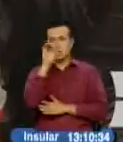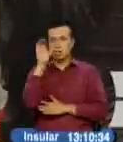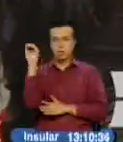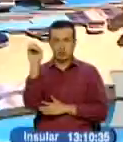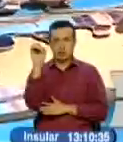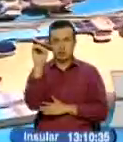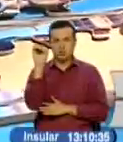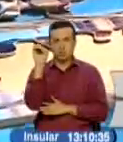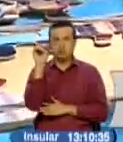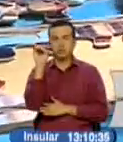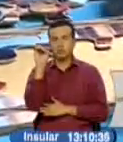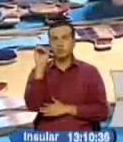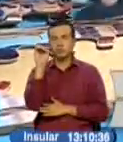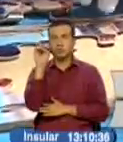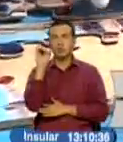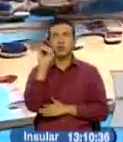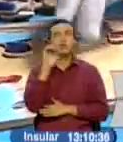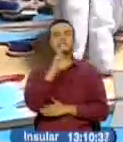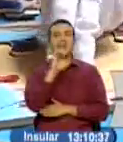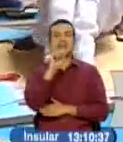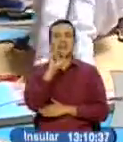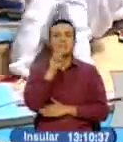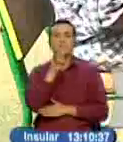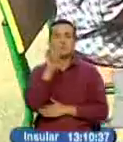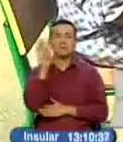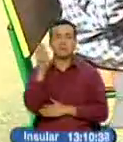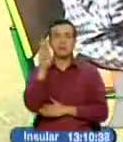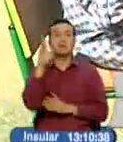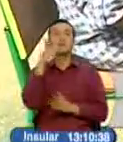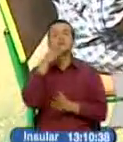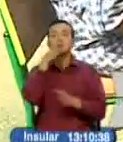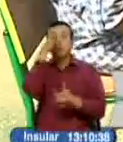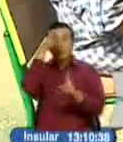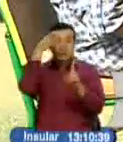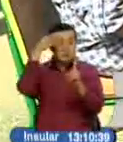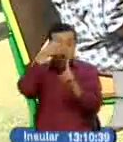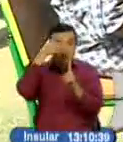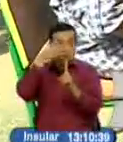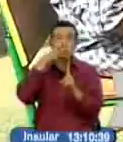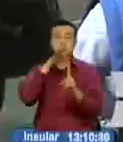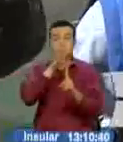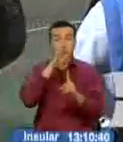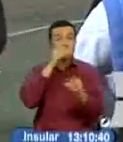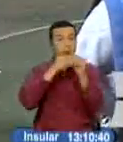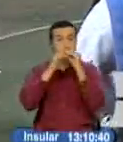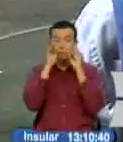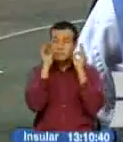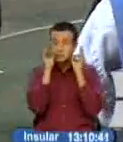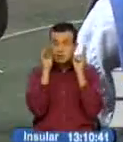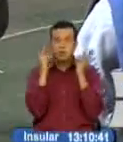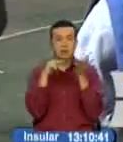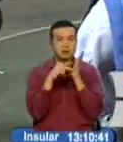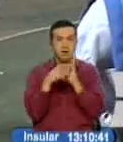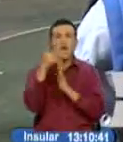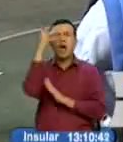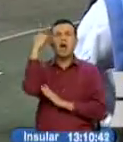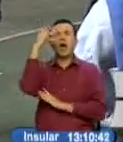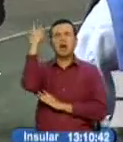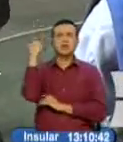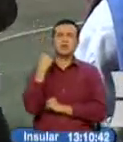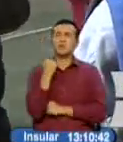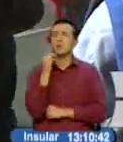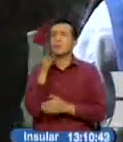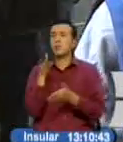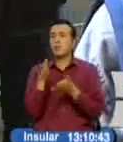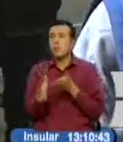del Buen Vivir, que les brindan un cuidado especial poniendo énfasis en su apropiada alimentación. Porque ya no es como antes, donde uno